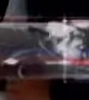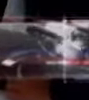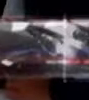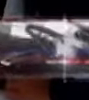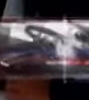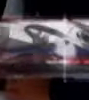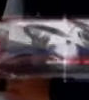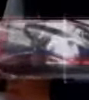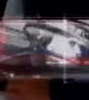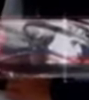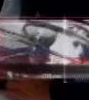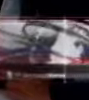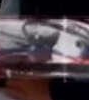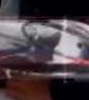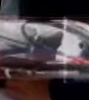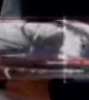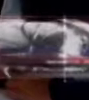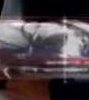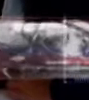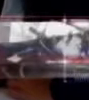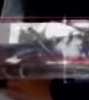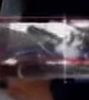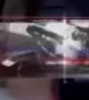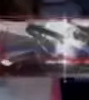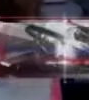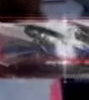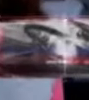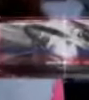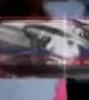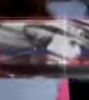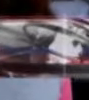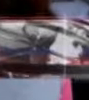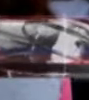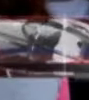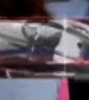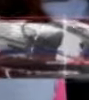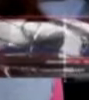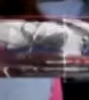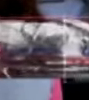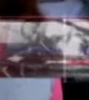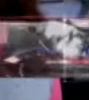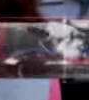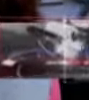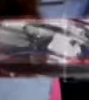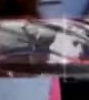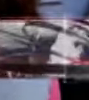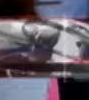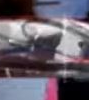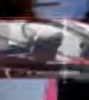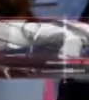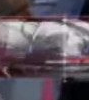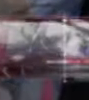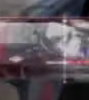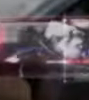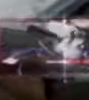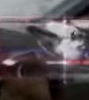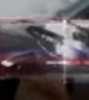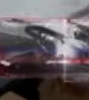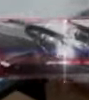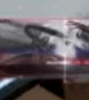dependencias como el Sistema Estatal del Empleo, la Secretaría de Seguridad Ciudadana y otras que precisamente